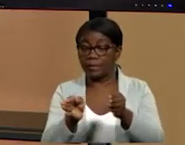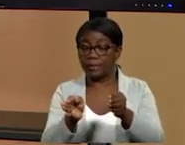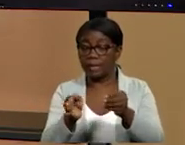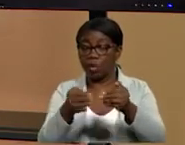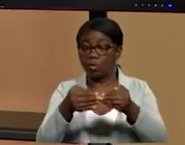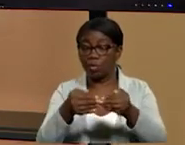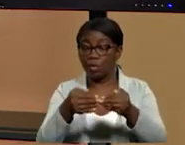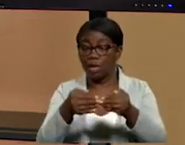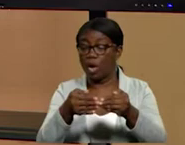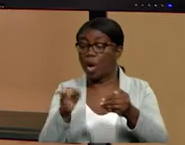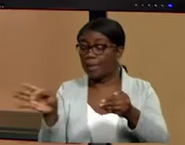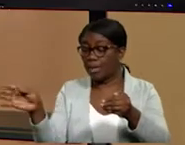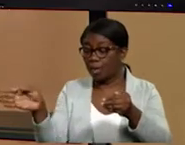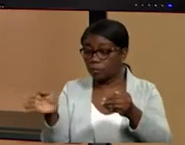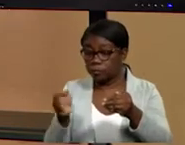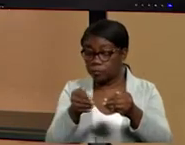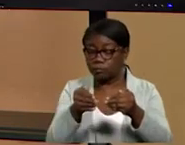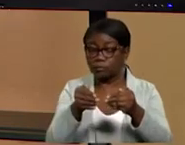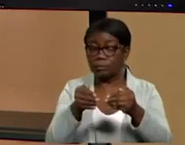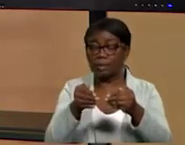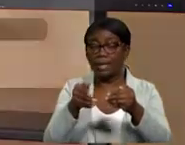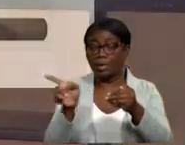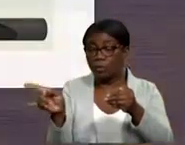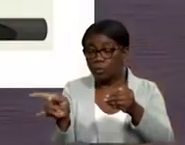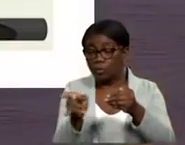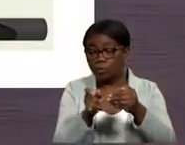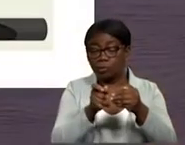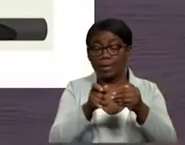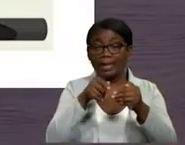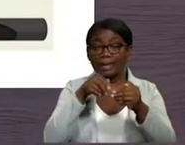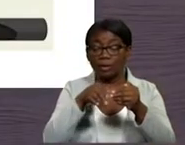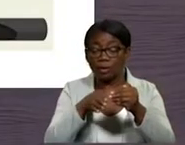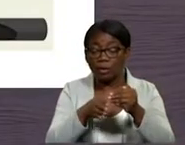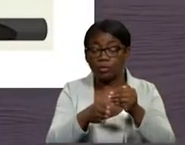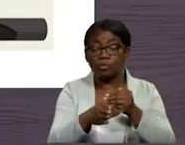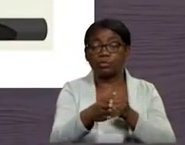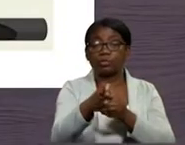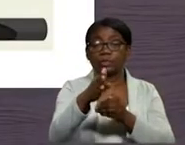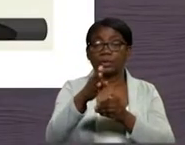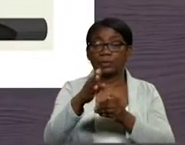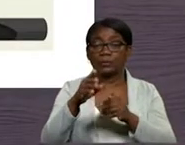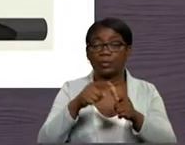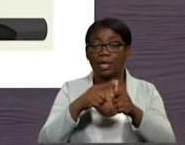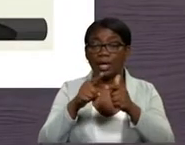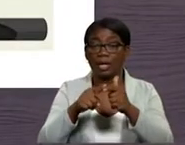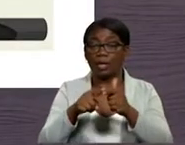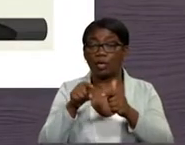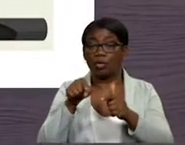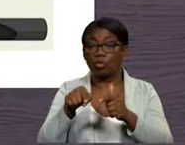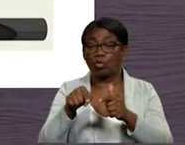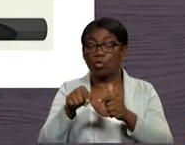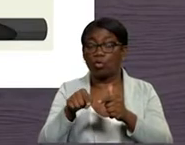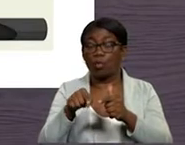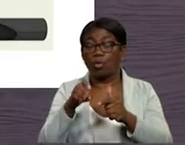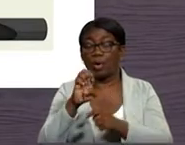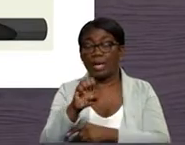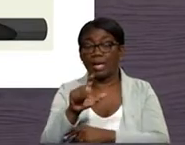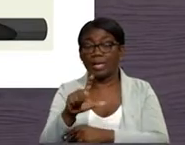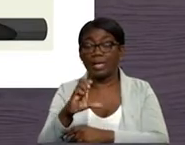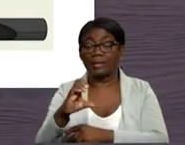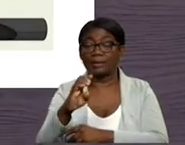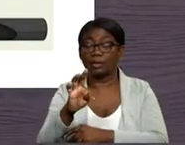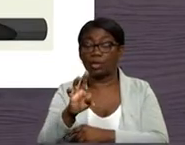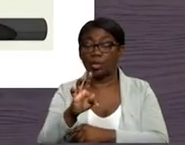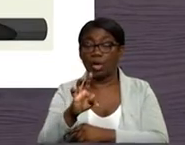de permitir ese fluido y accionar. Normalmente los actuadores funcionan, ¿verdad?, como electroválvula, o sea, un